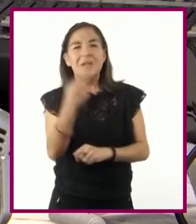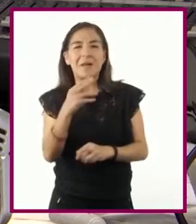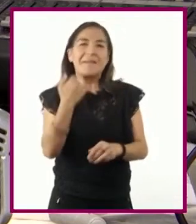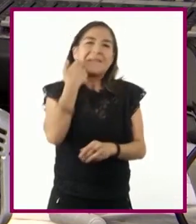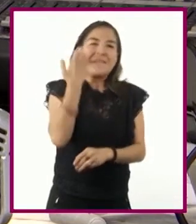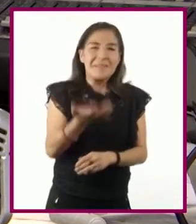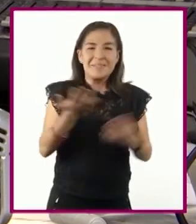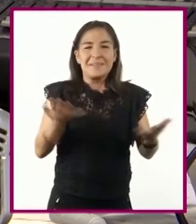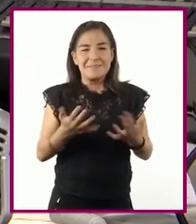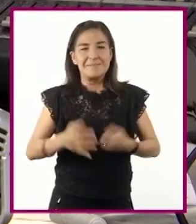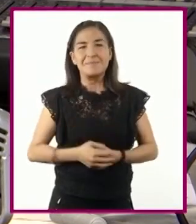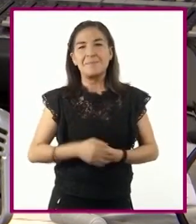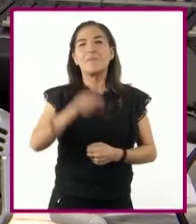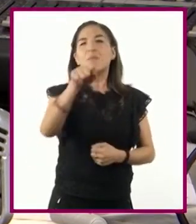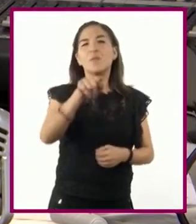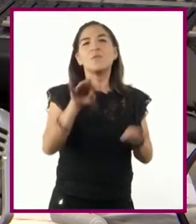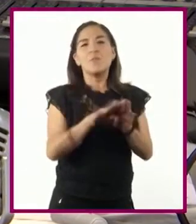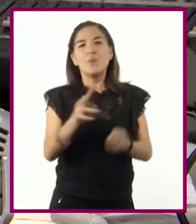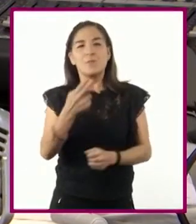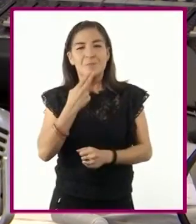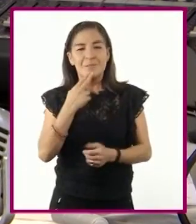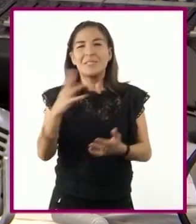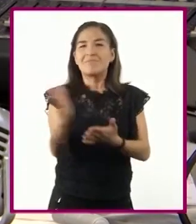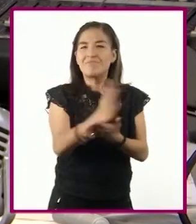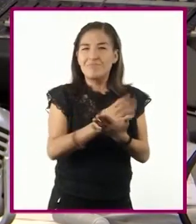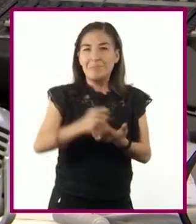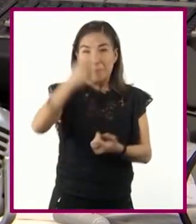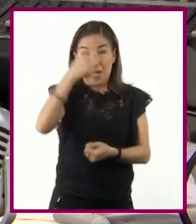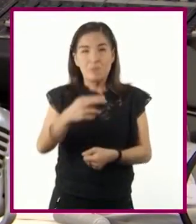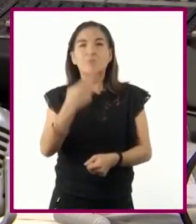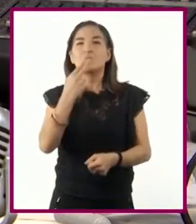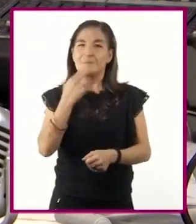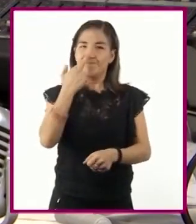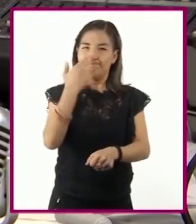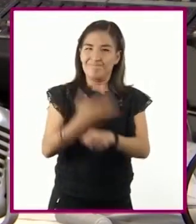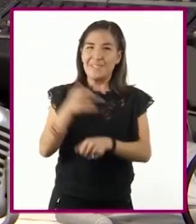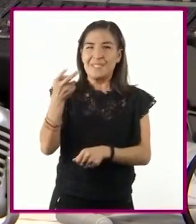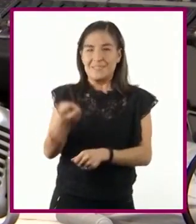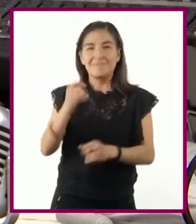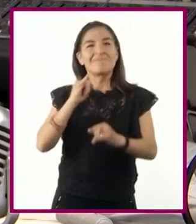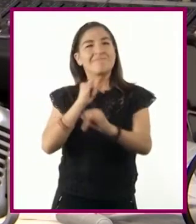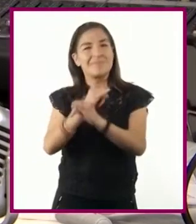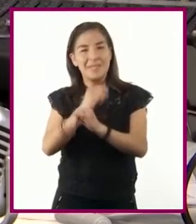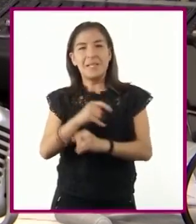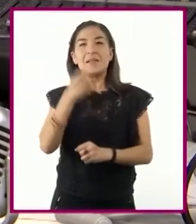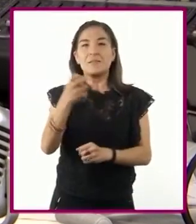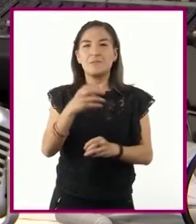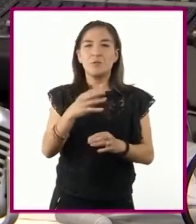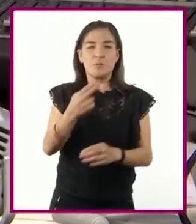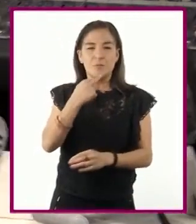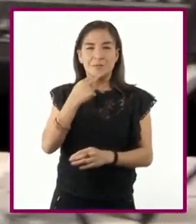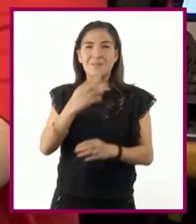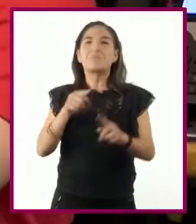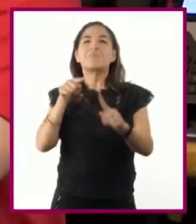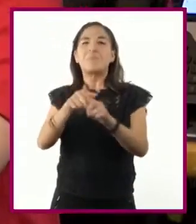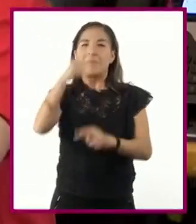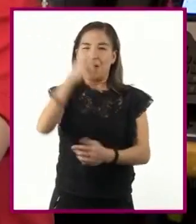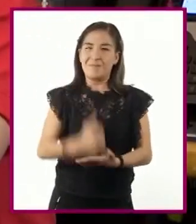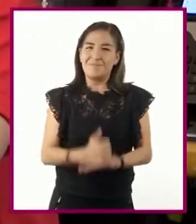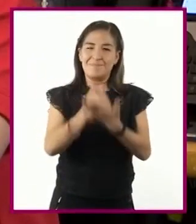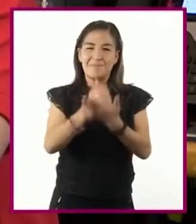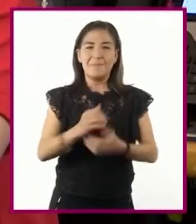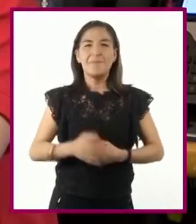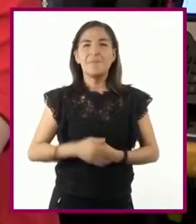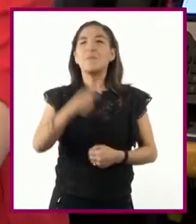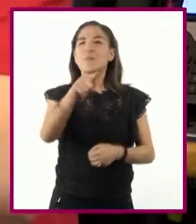desee. Son sus herramientas. Úsenlas con responsabilidad. Son un medio, no un fin. ¿Cómo